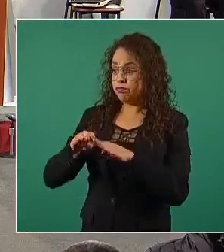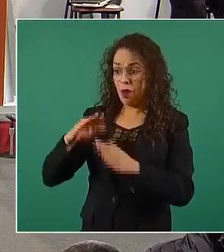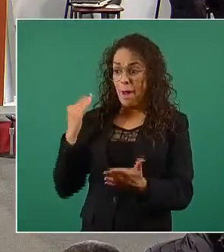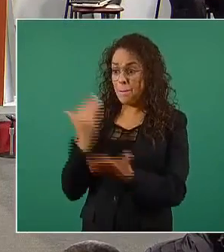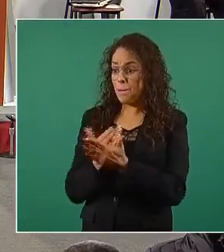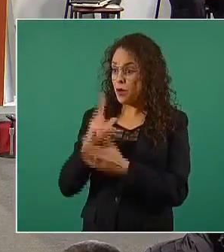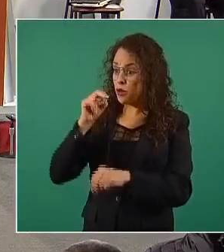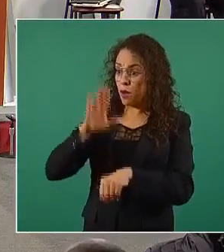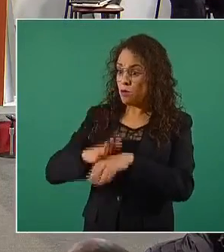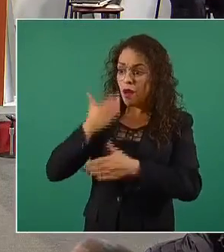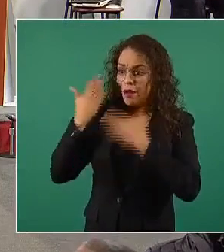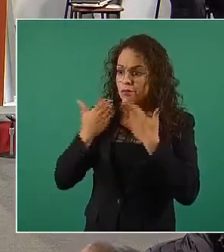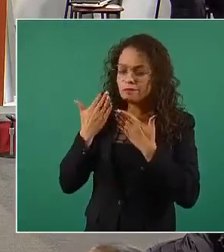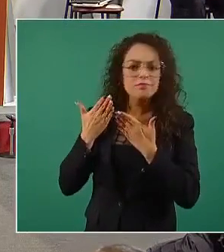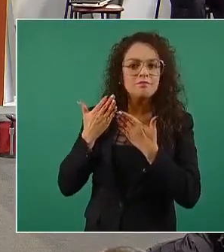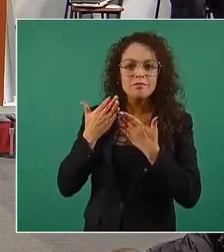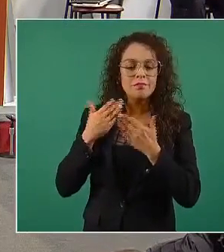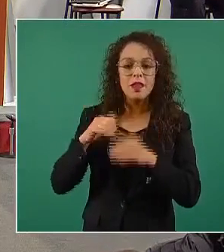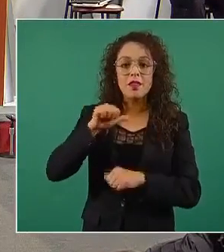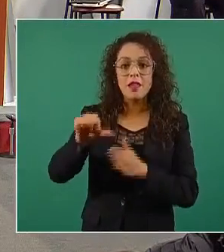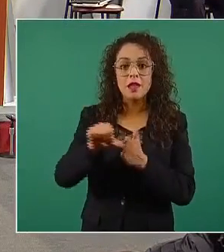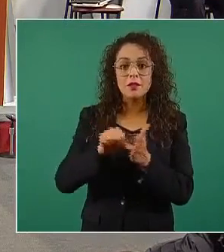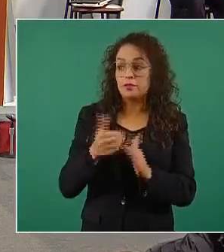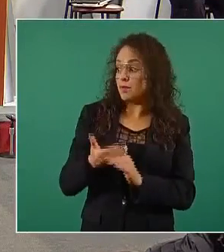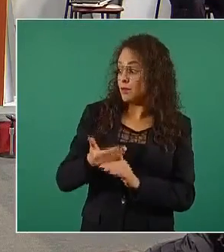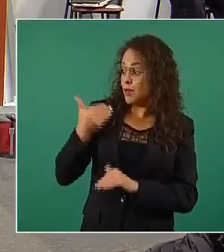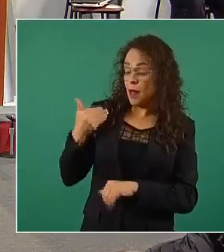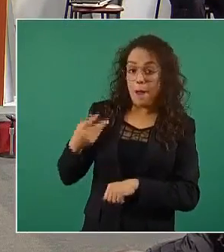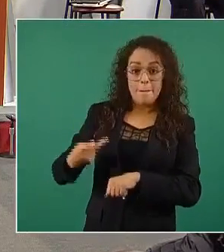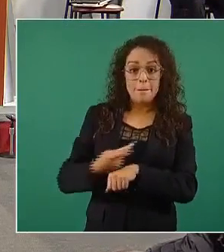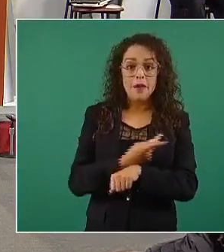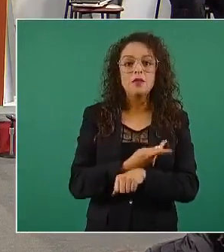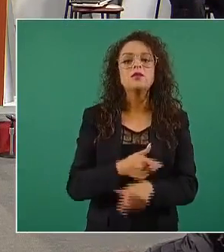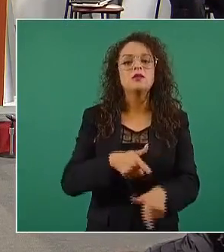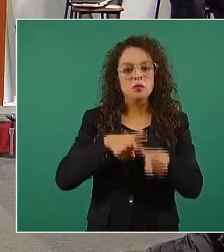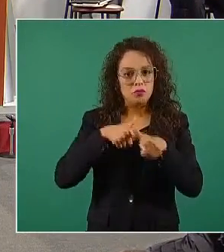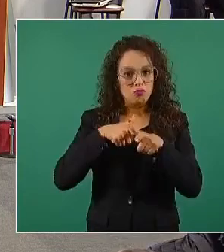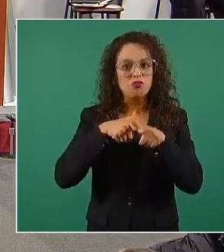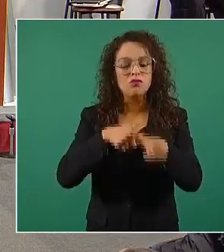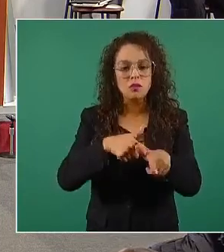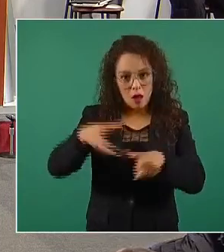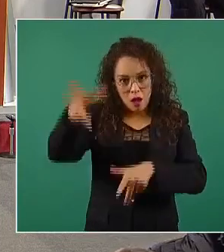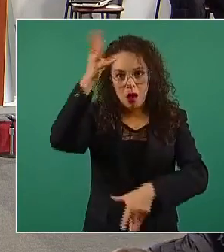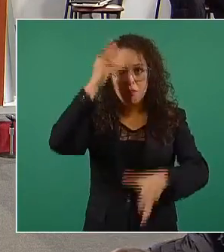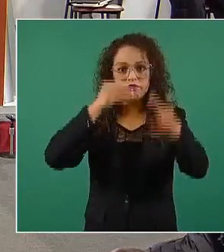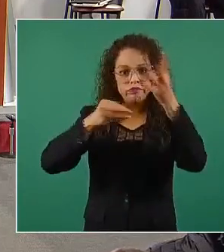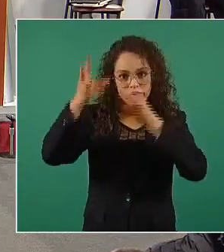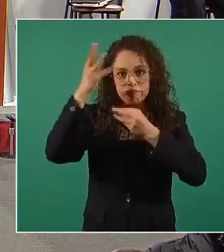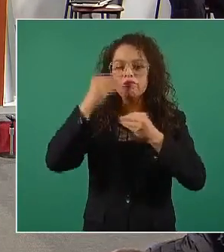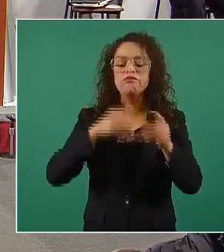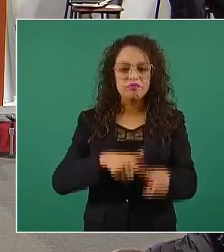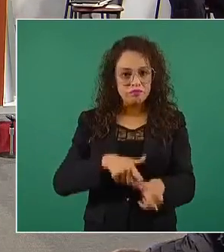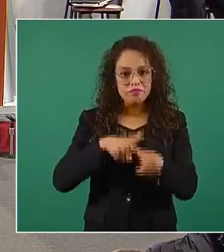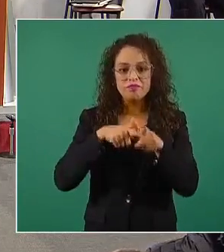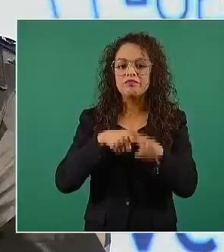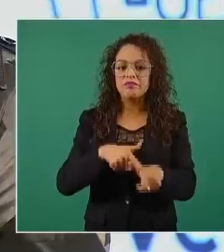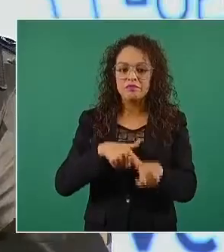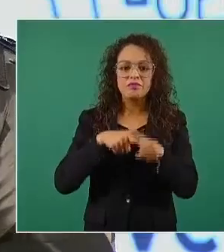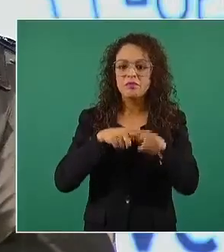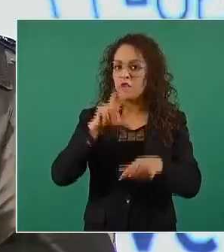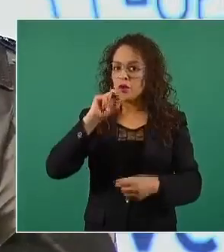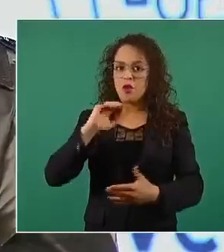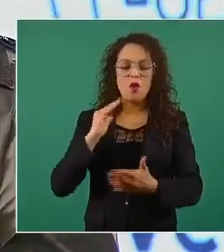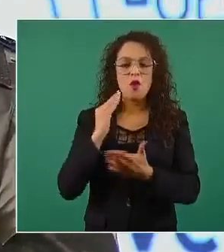a lo largo de los 16 meses pasados. Los aprendizajes nunca se detuvieron. Esto precisamente